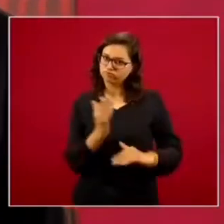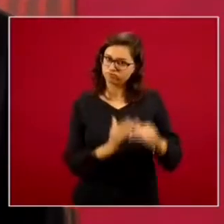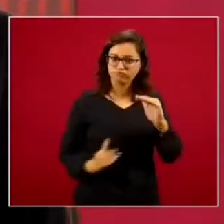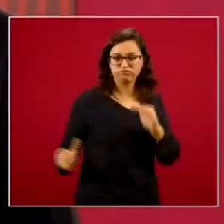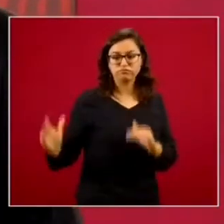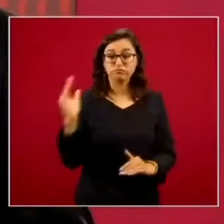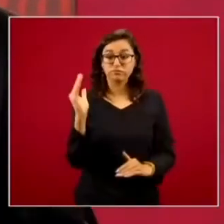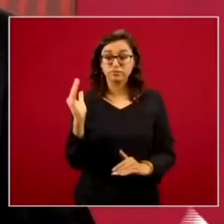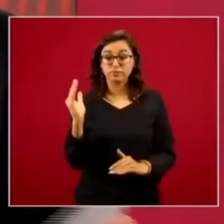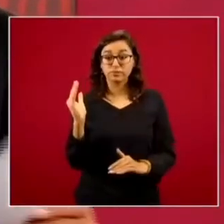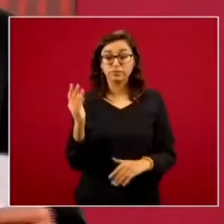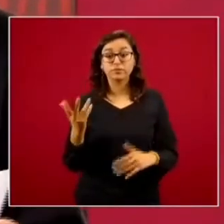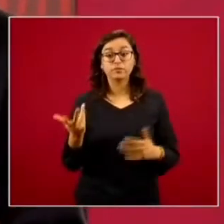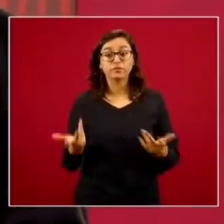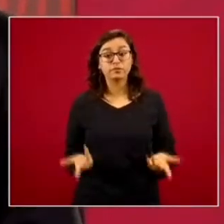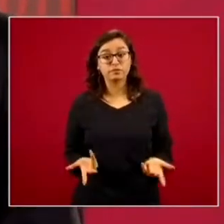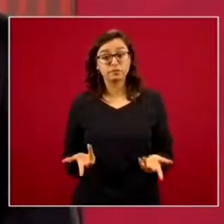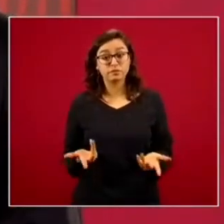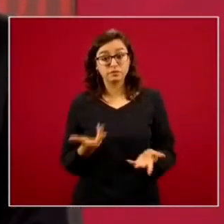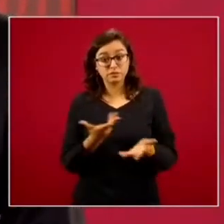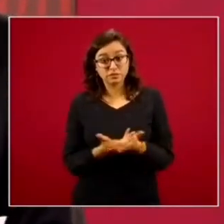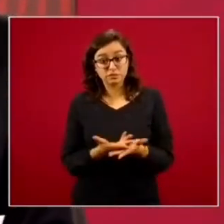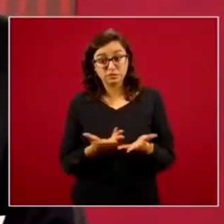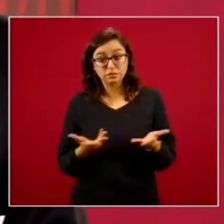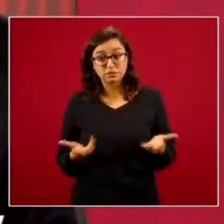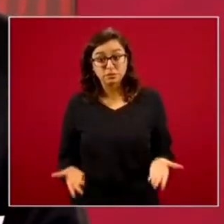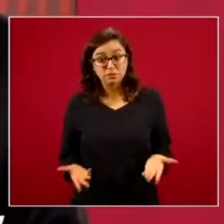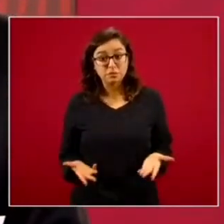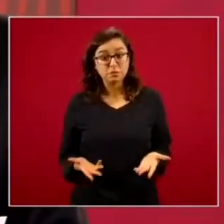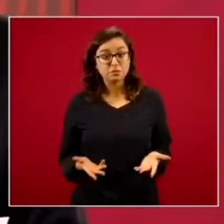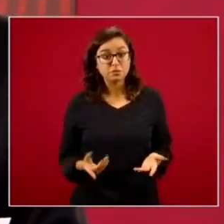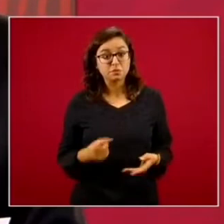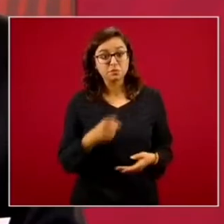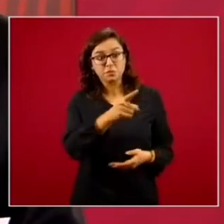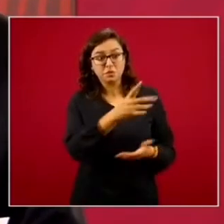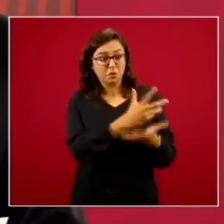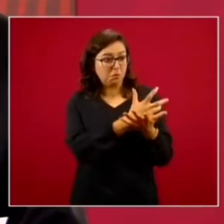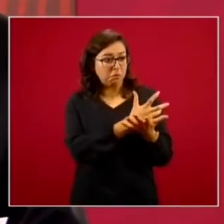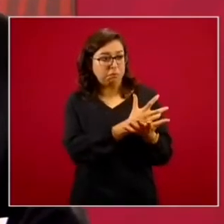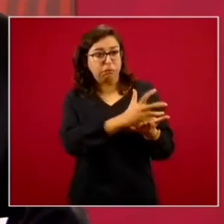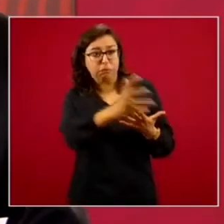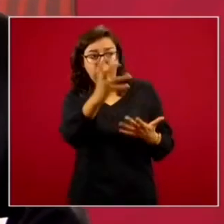Entonces, ¿quién corrige los excesos? El pueblo.